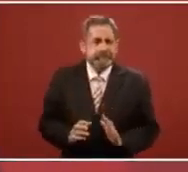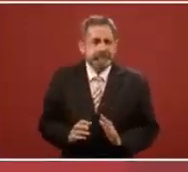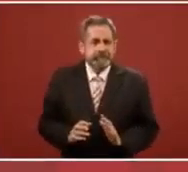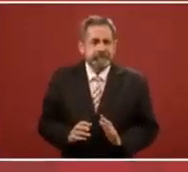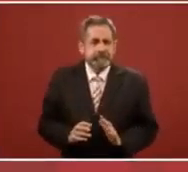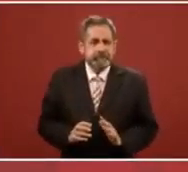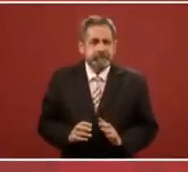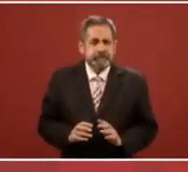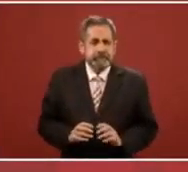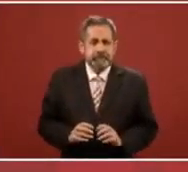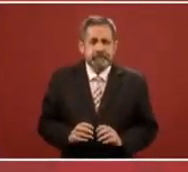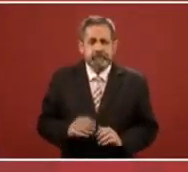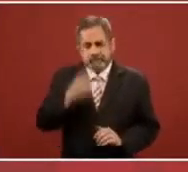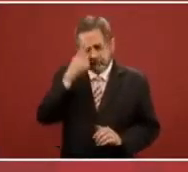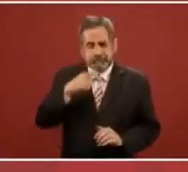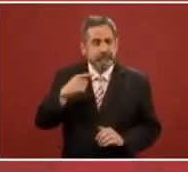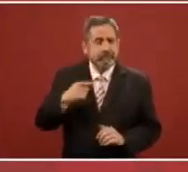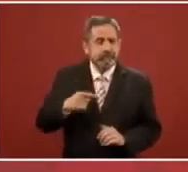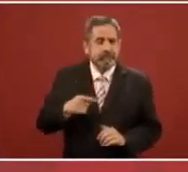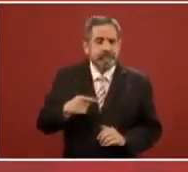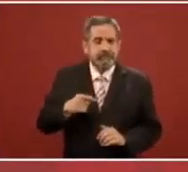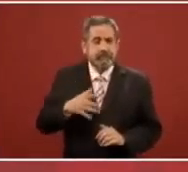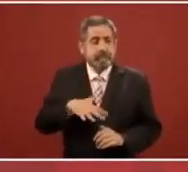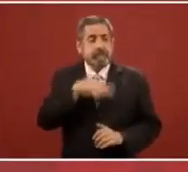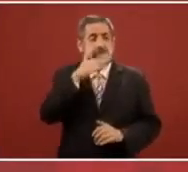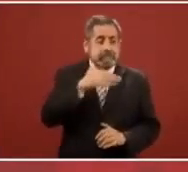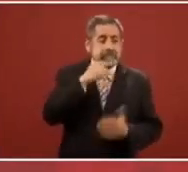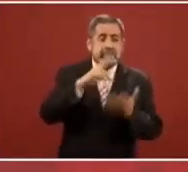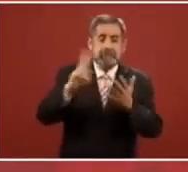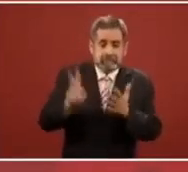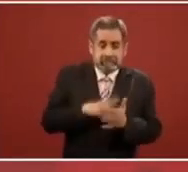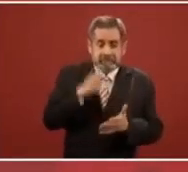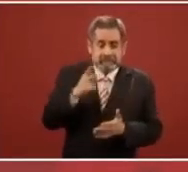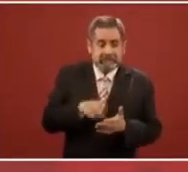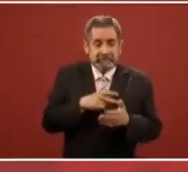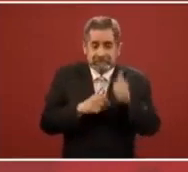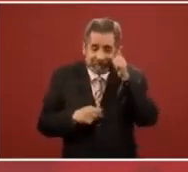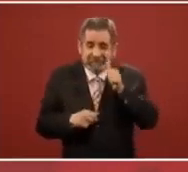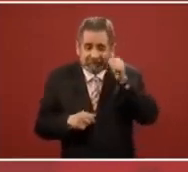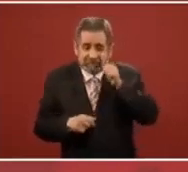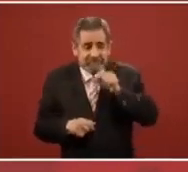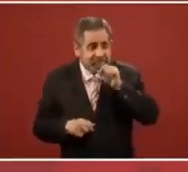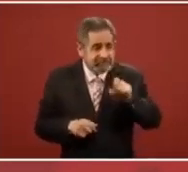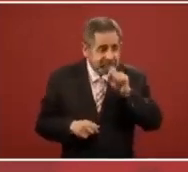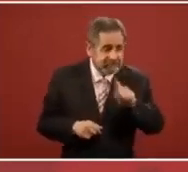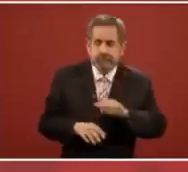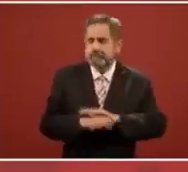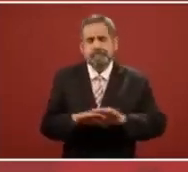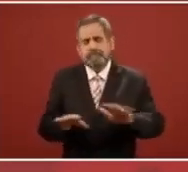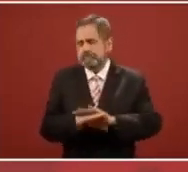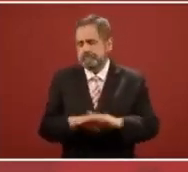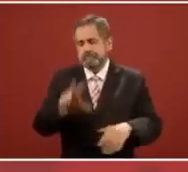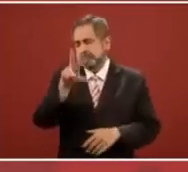y que vuelva a imperar la corrupción. No, no queremos inversiones así.